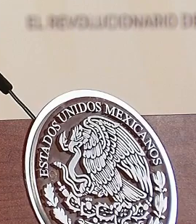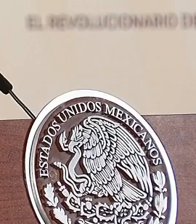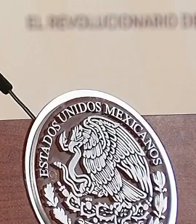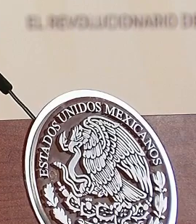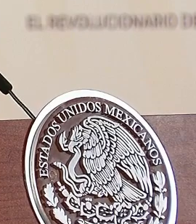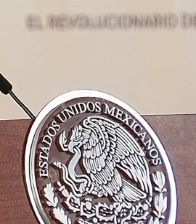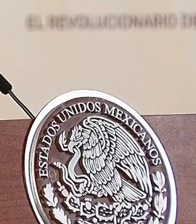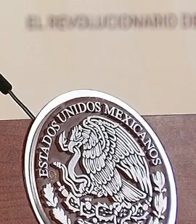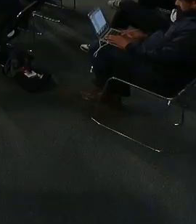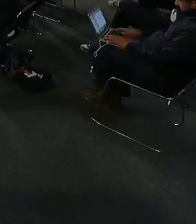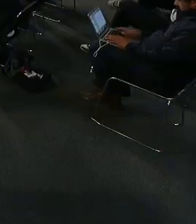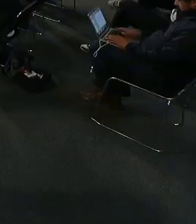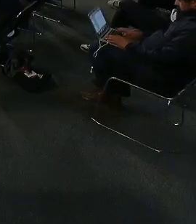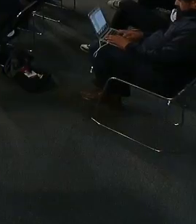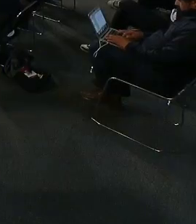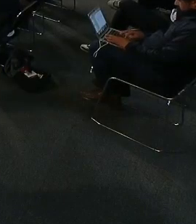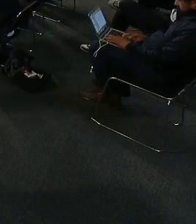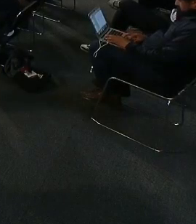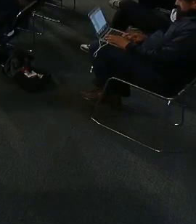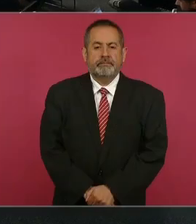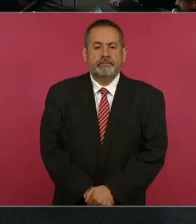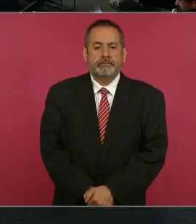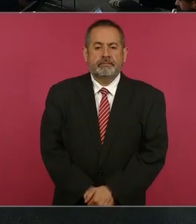¿Por qué sucede esto? Bueno,